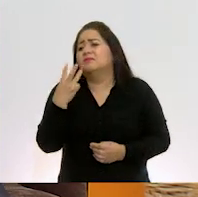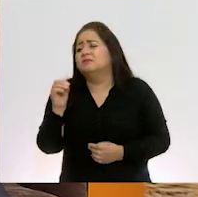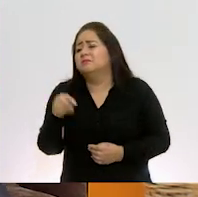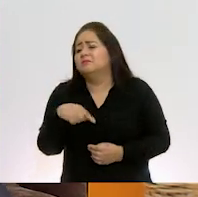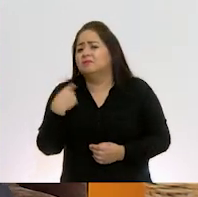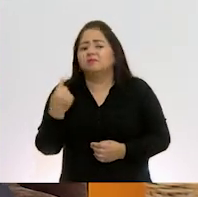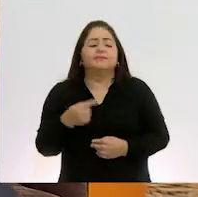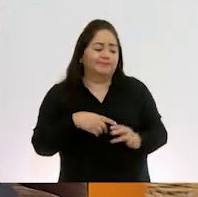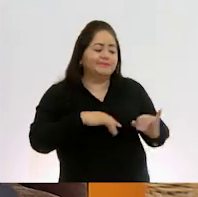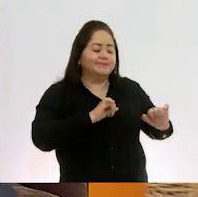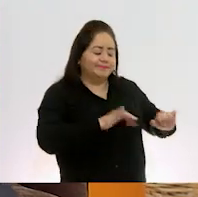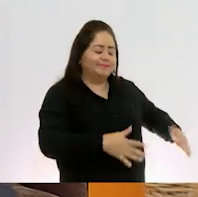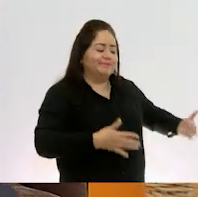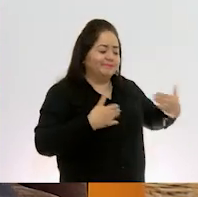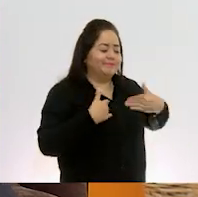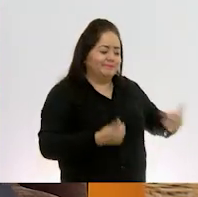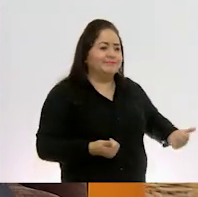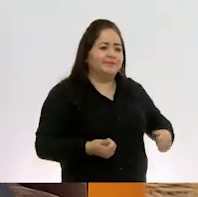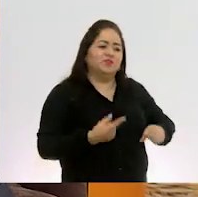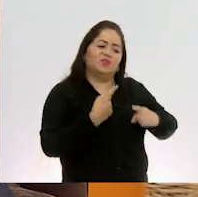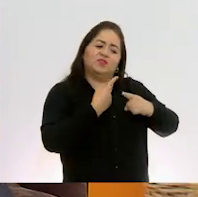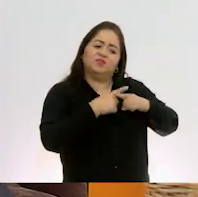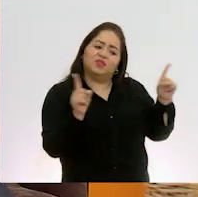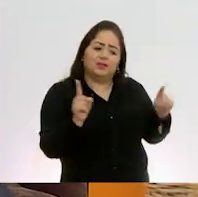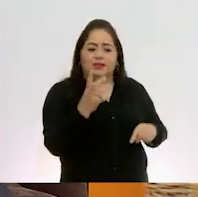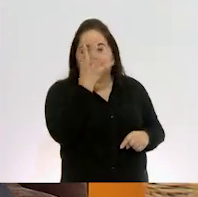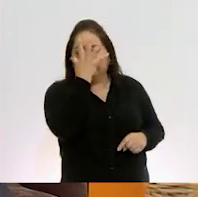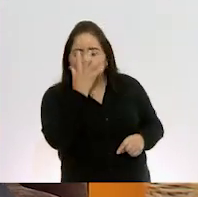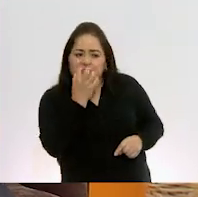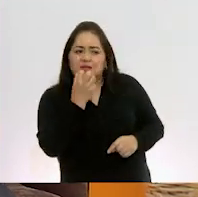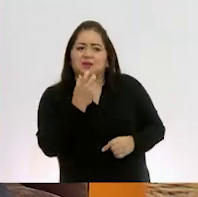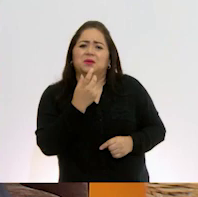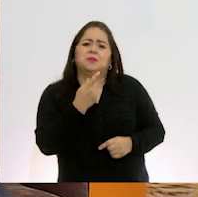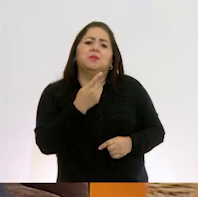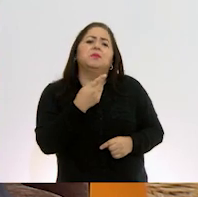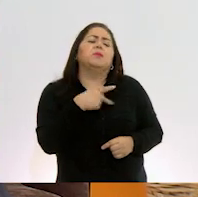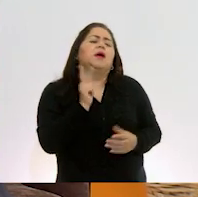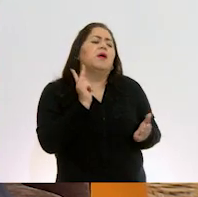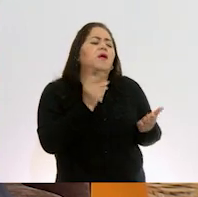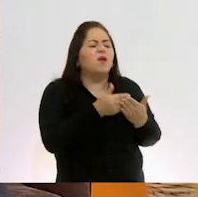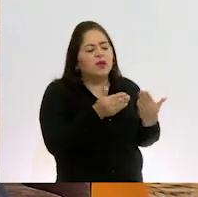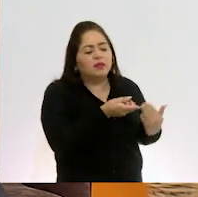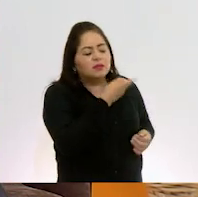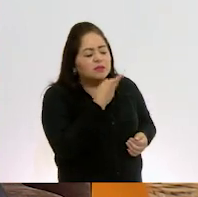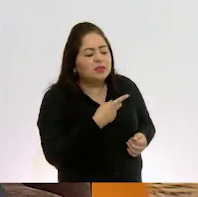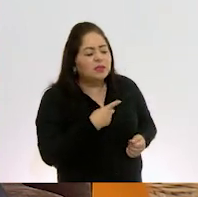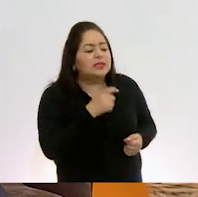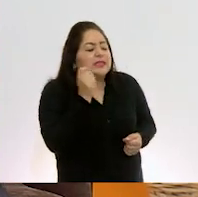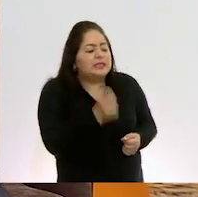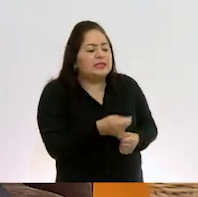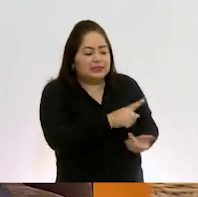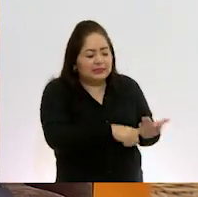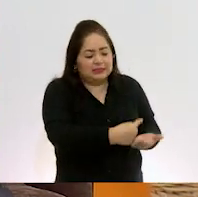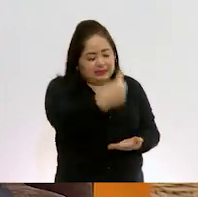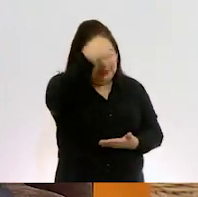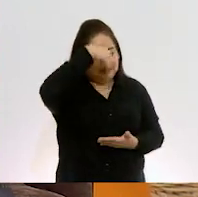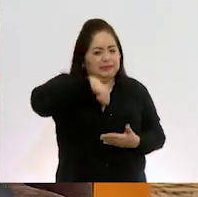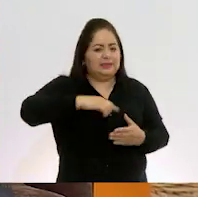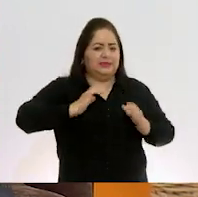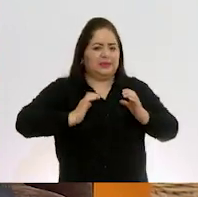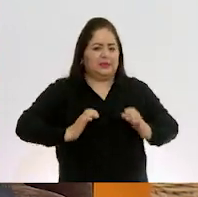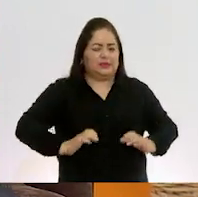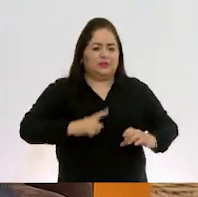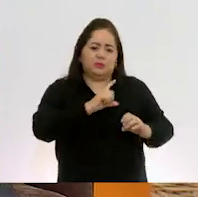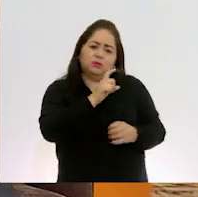Sí, te entiendo. Es diferente la tristeza, pero ahora dime, ¿qué es lo que sientes en tu cuerpo